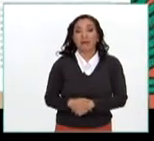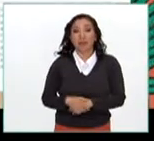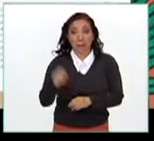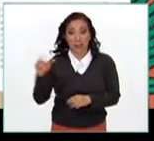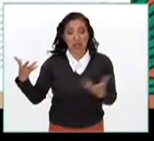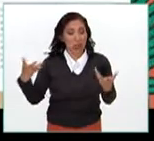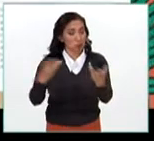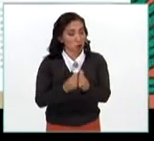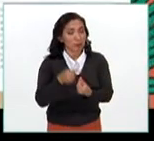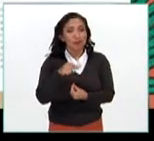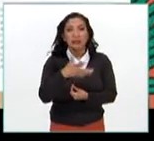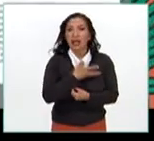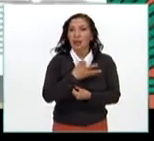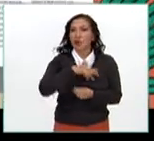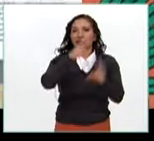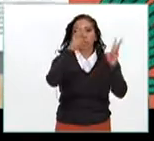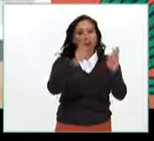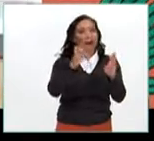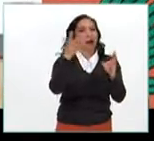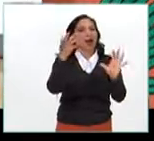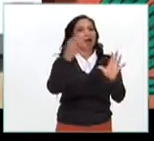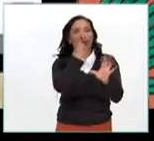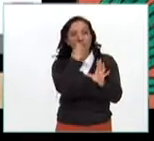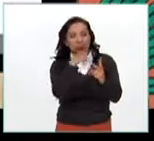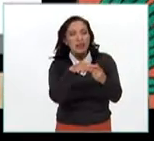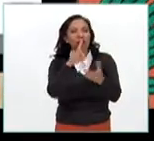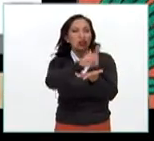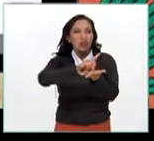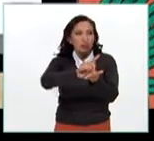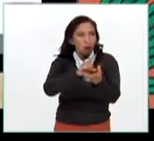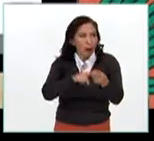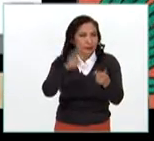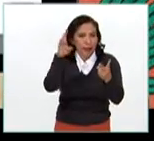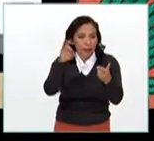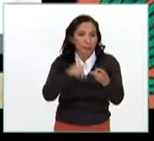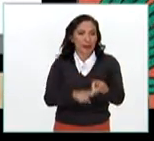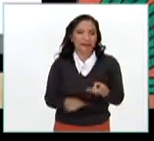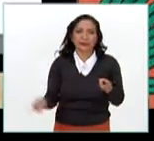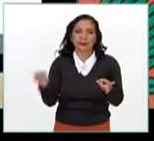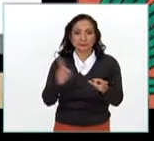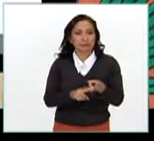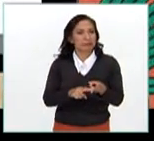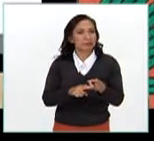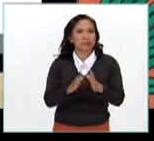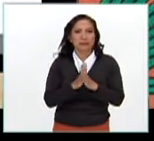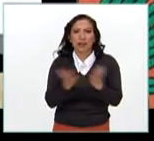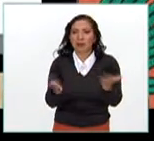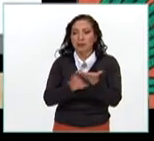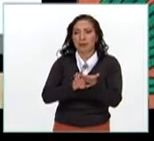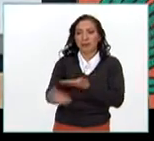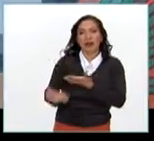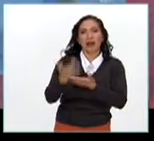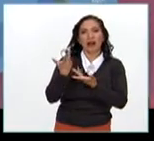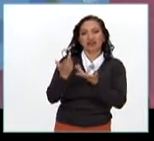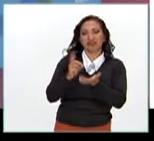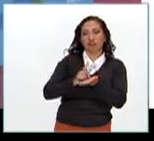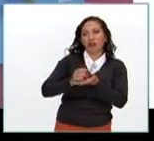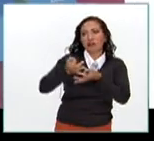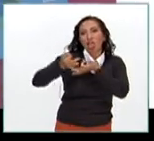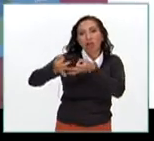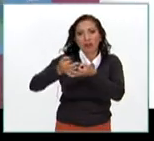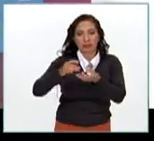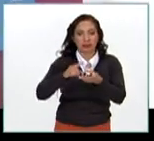forman parte de esto. Tenemos cosas de alimentación, de drogadicción, bueno, de prevención de adicciones más